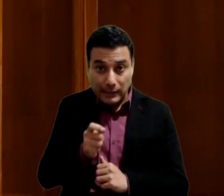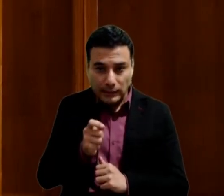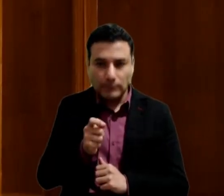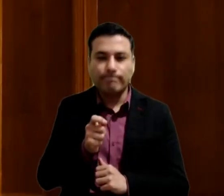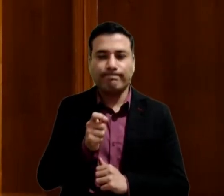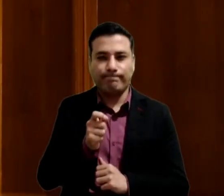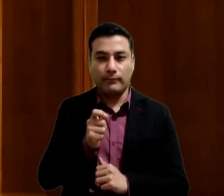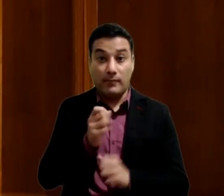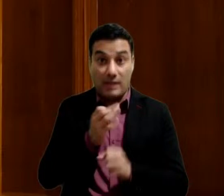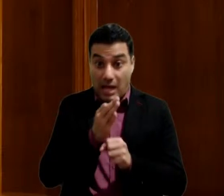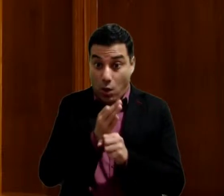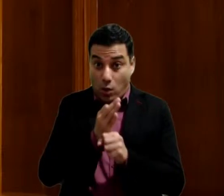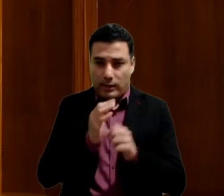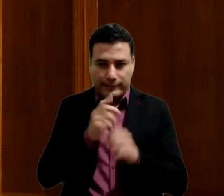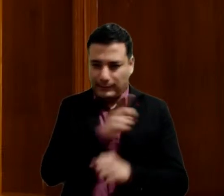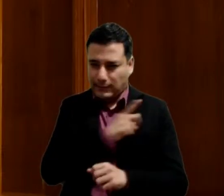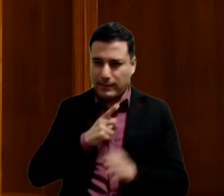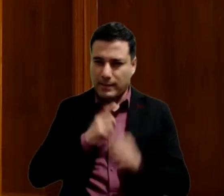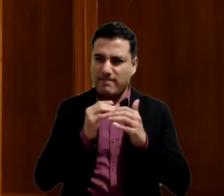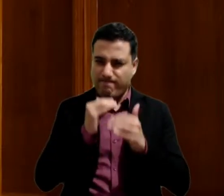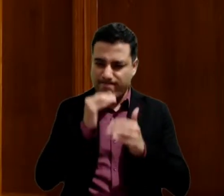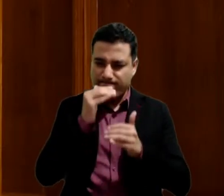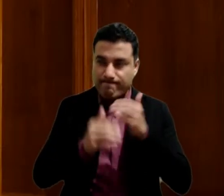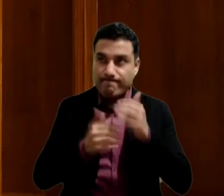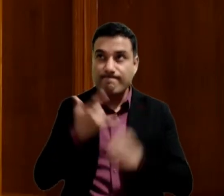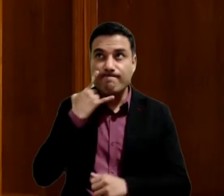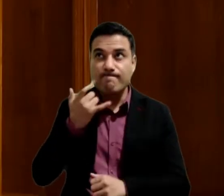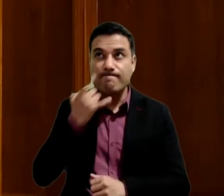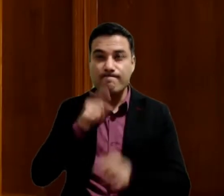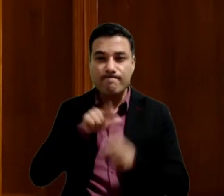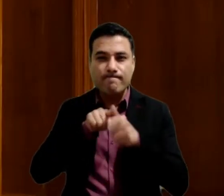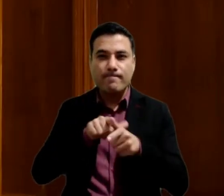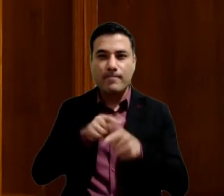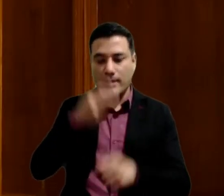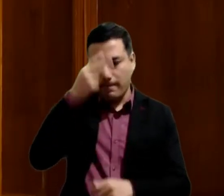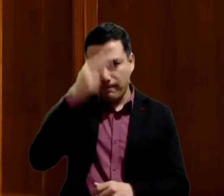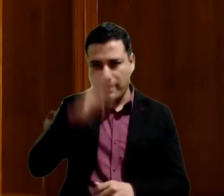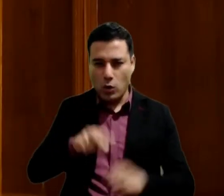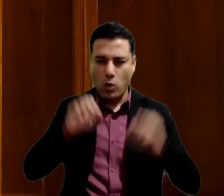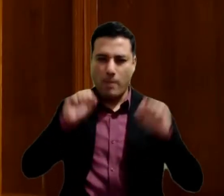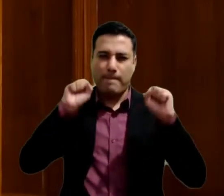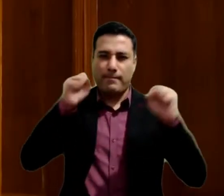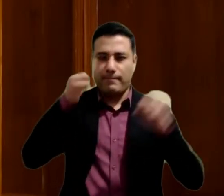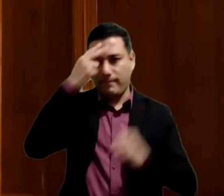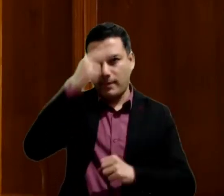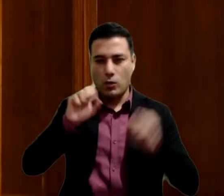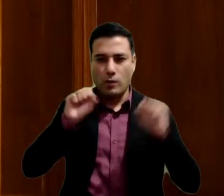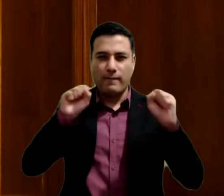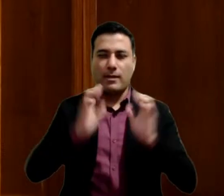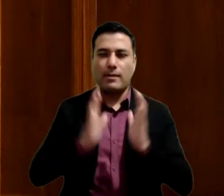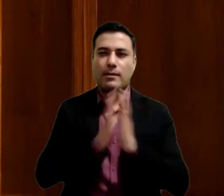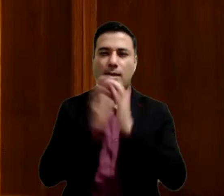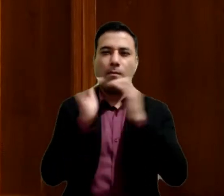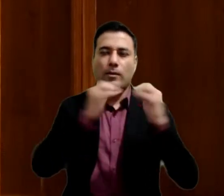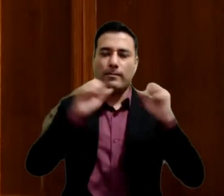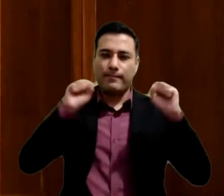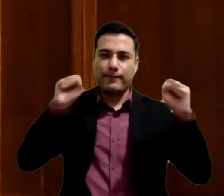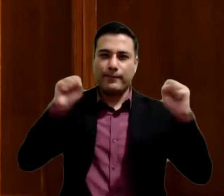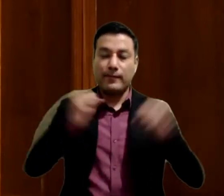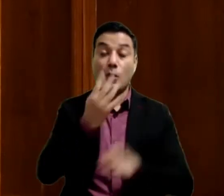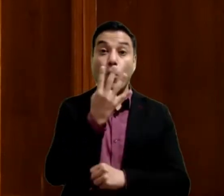destino al que no vamos a renunciar. ¡Que viva México! ¡Que viva la democracia! ¡Que viva la